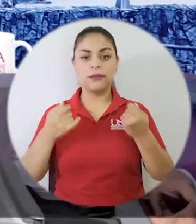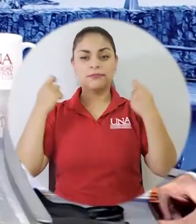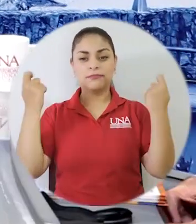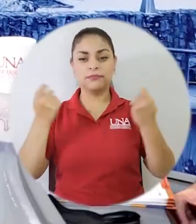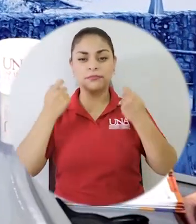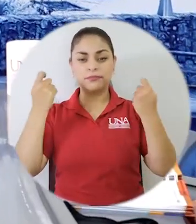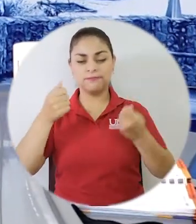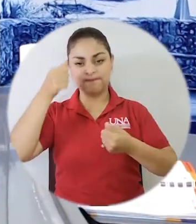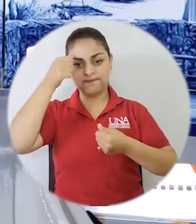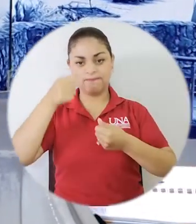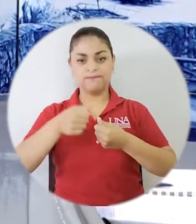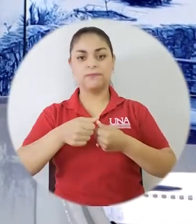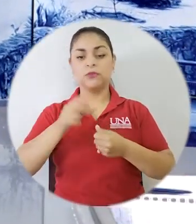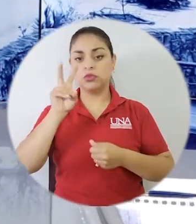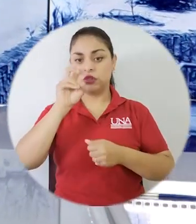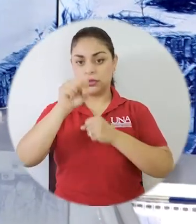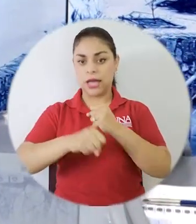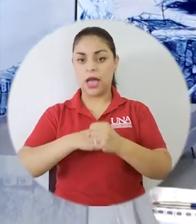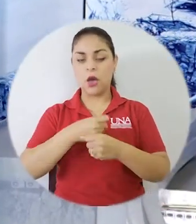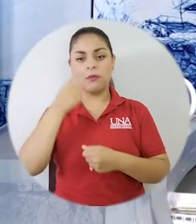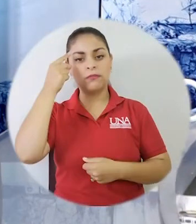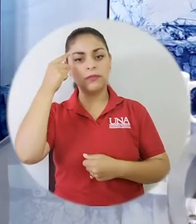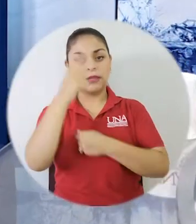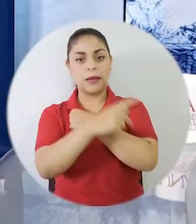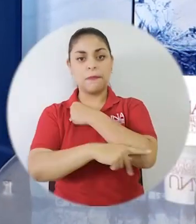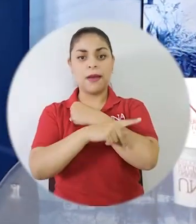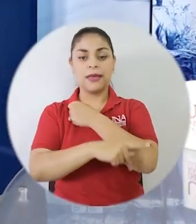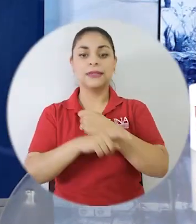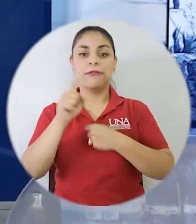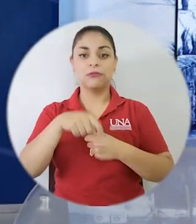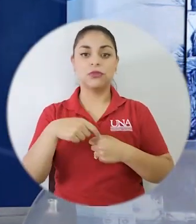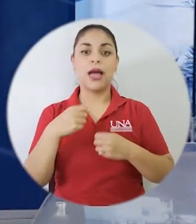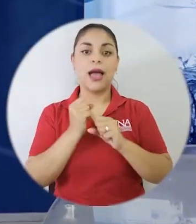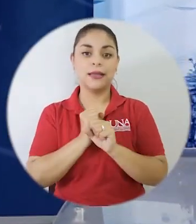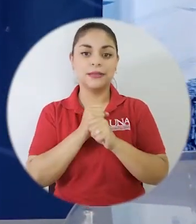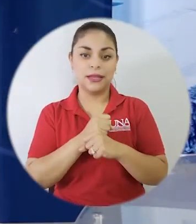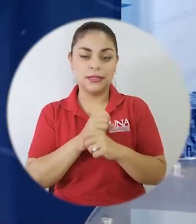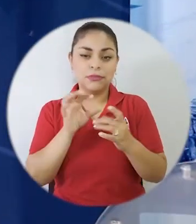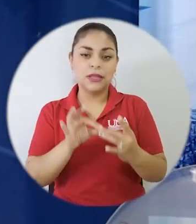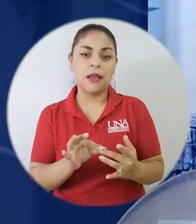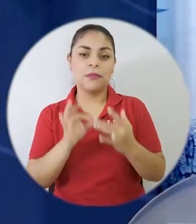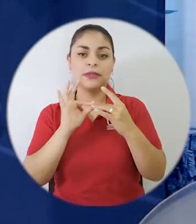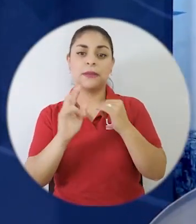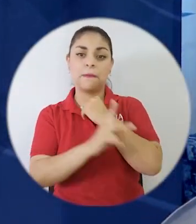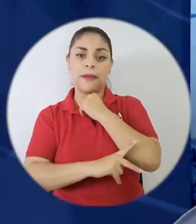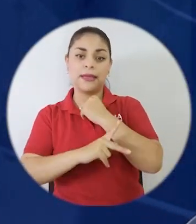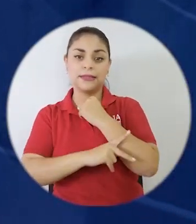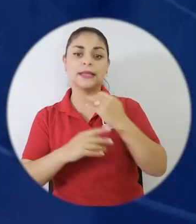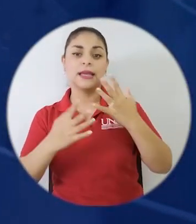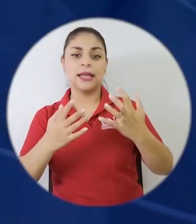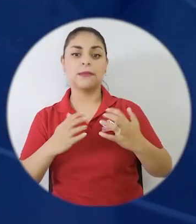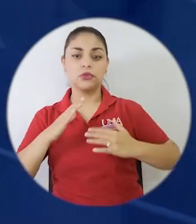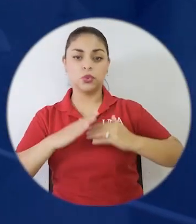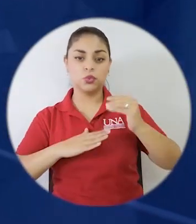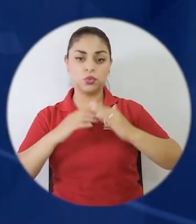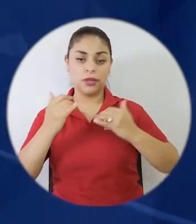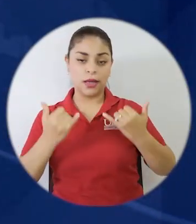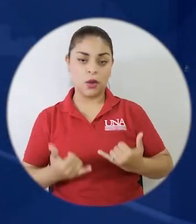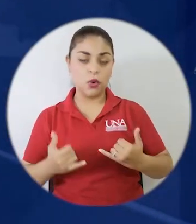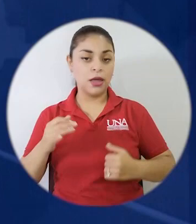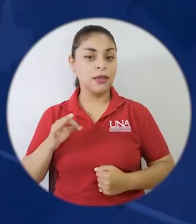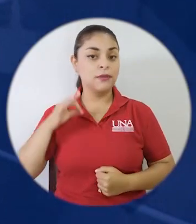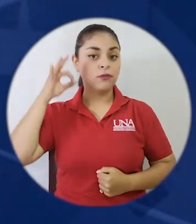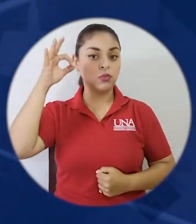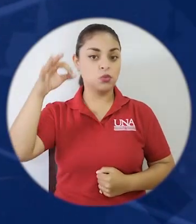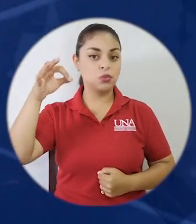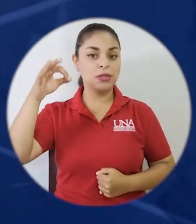de esta conmemoración del Bicentenario y la reflexión que como país tenemos que hacer de precisamente la nación que queremos construir en el presente y sobre